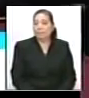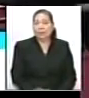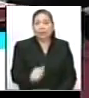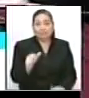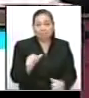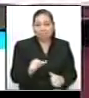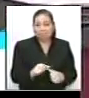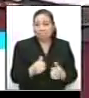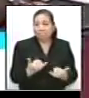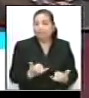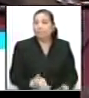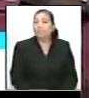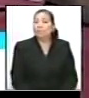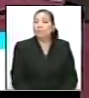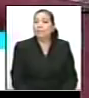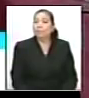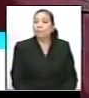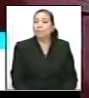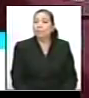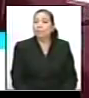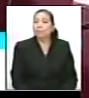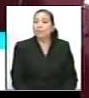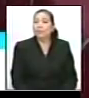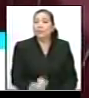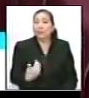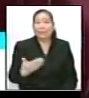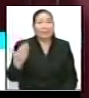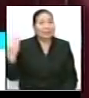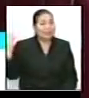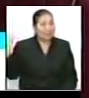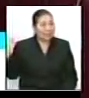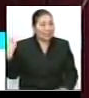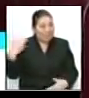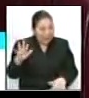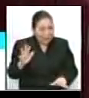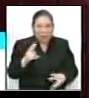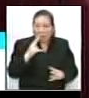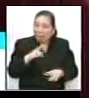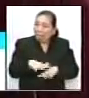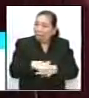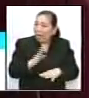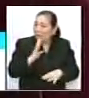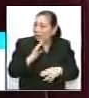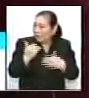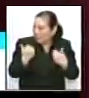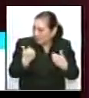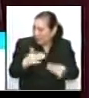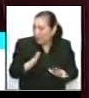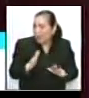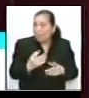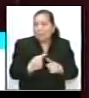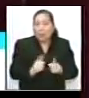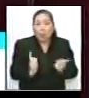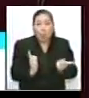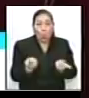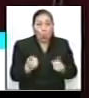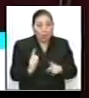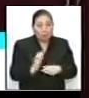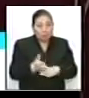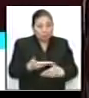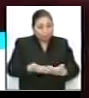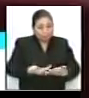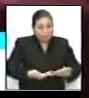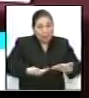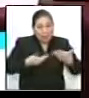recordaris, efectivamente este caso ya ha venido con anterioridad. En su oportunidad, cuando ingresa este